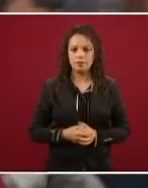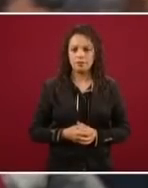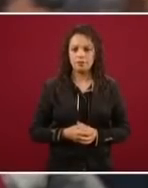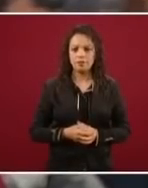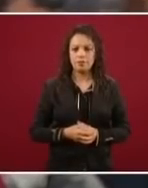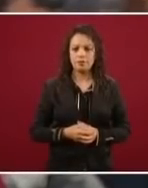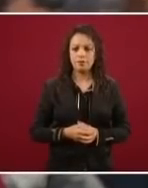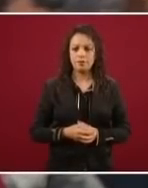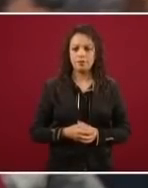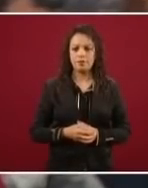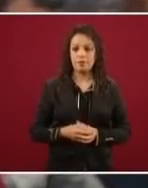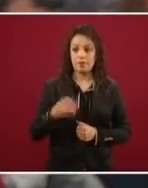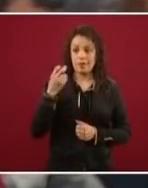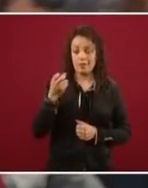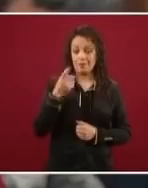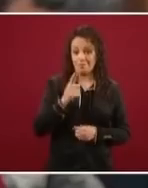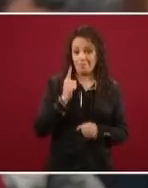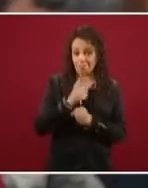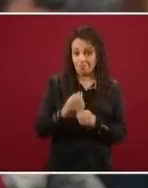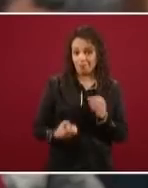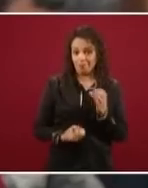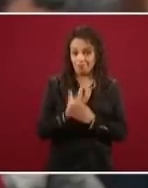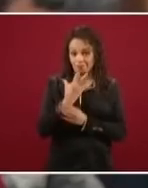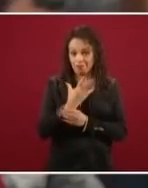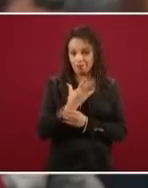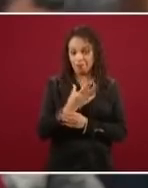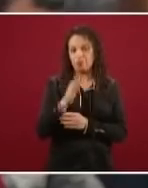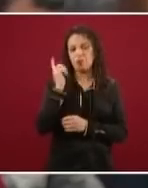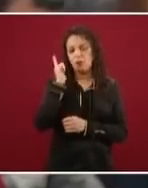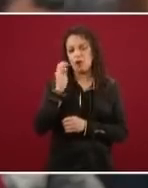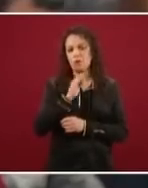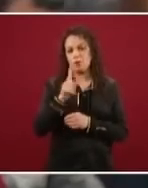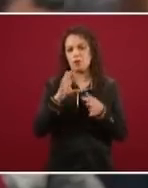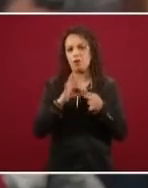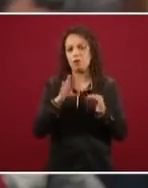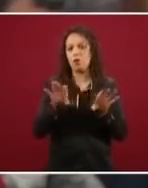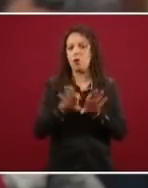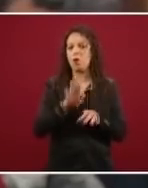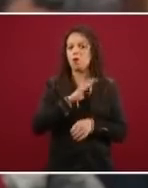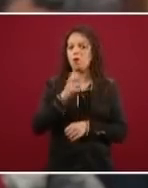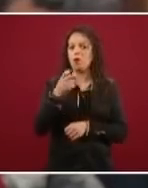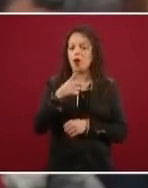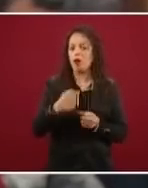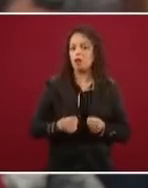nuevo descubrimiento que fortaleza le trae a méxico